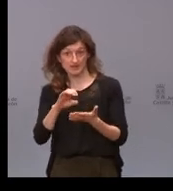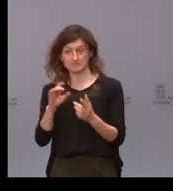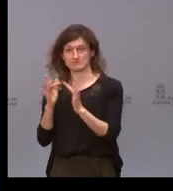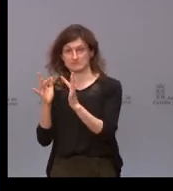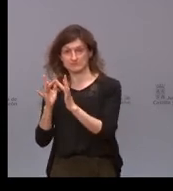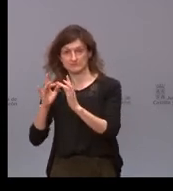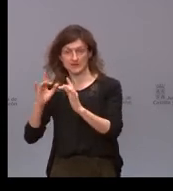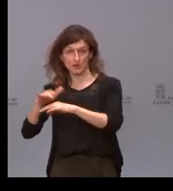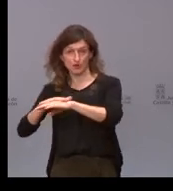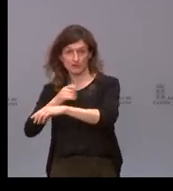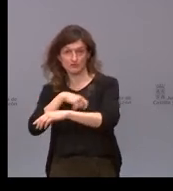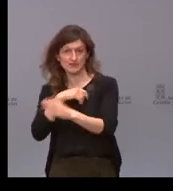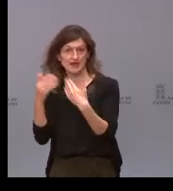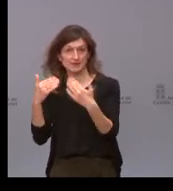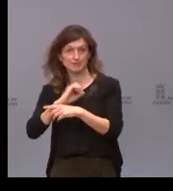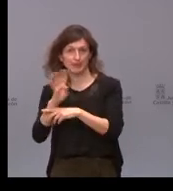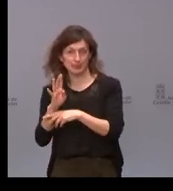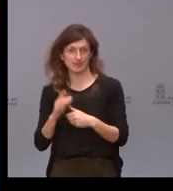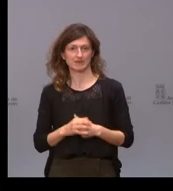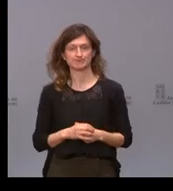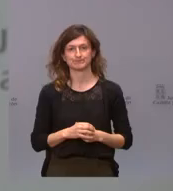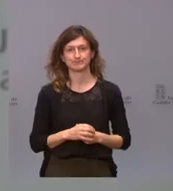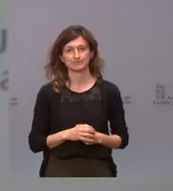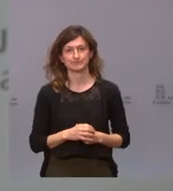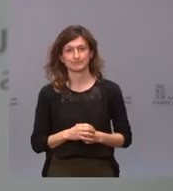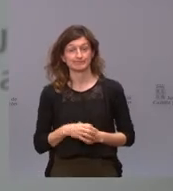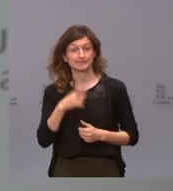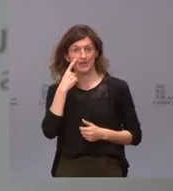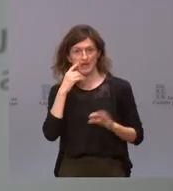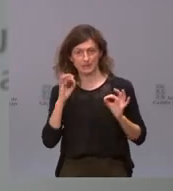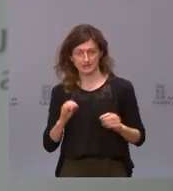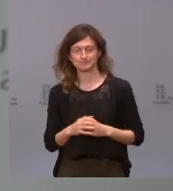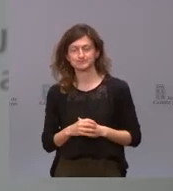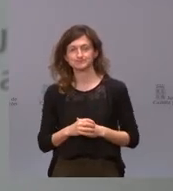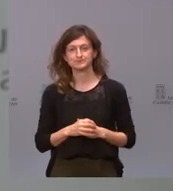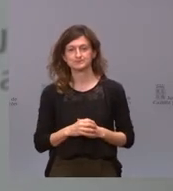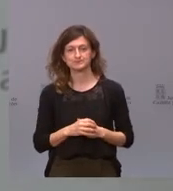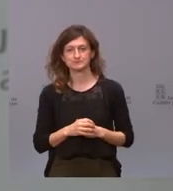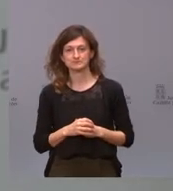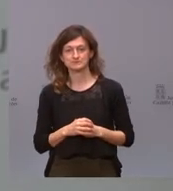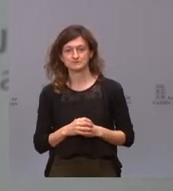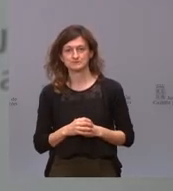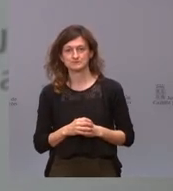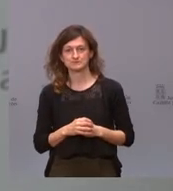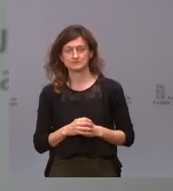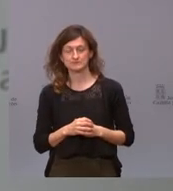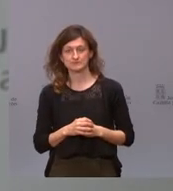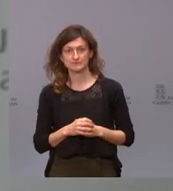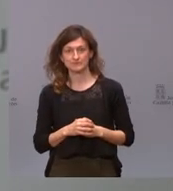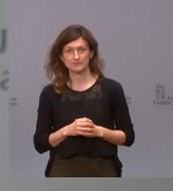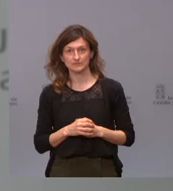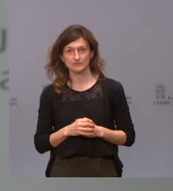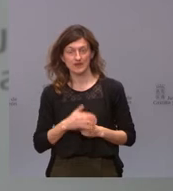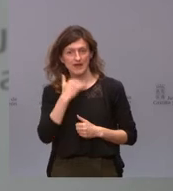para hablar de la pandemia vamos a ver si hay algo que ha quedado meridianamente